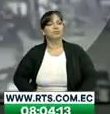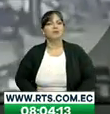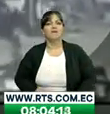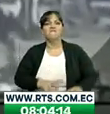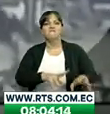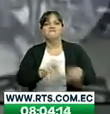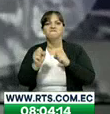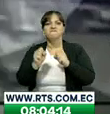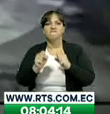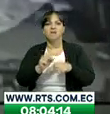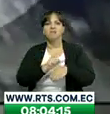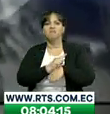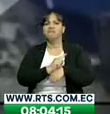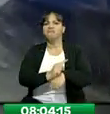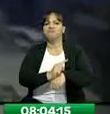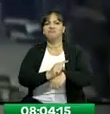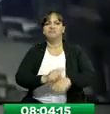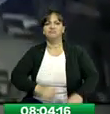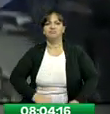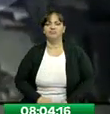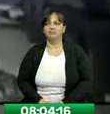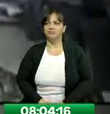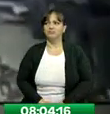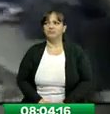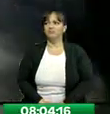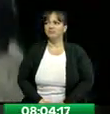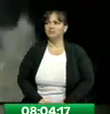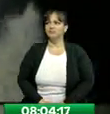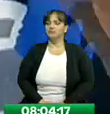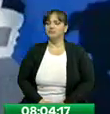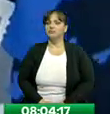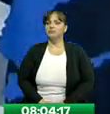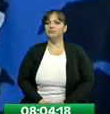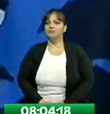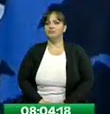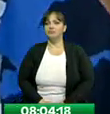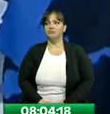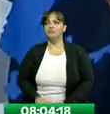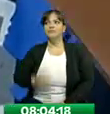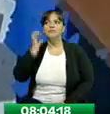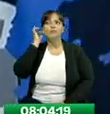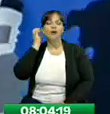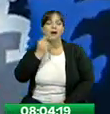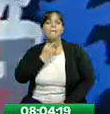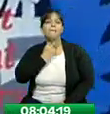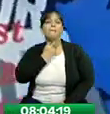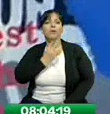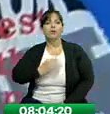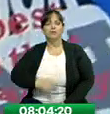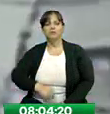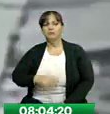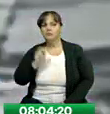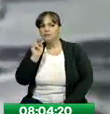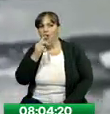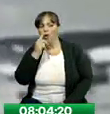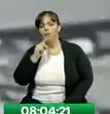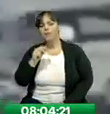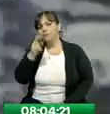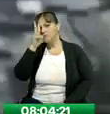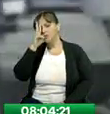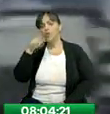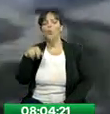este también se va corriendo como si fuese un peatón más avanza hasta la esquina regresa se lava las manos